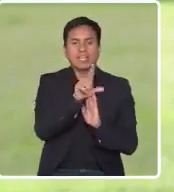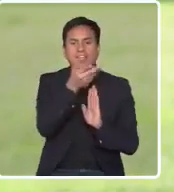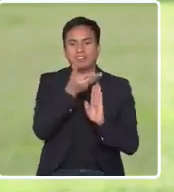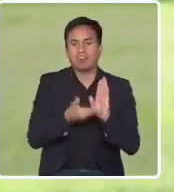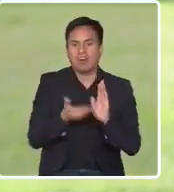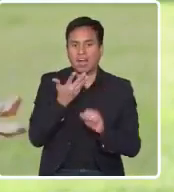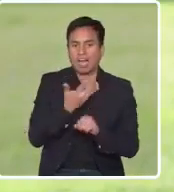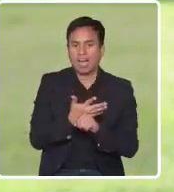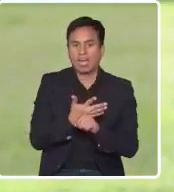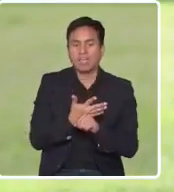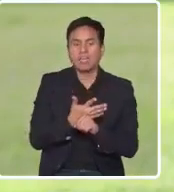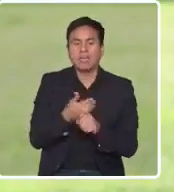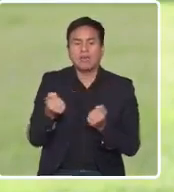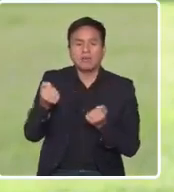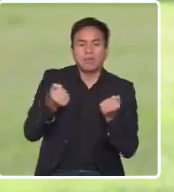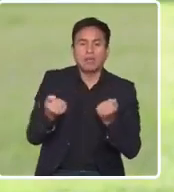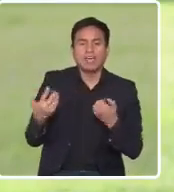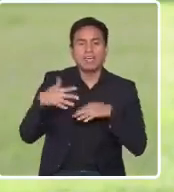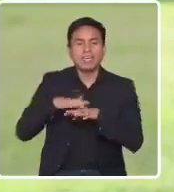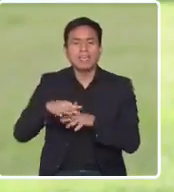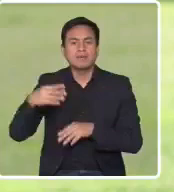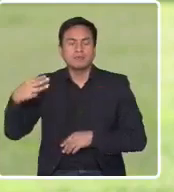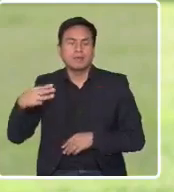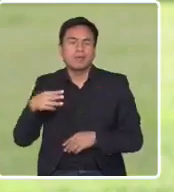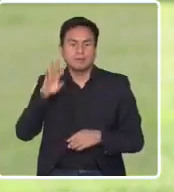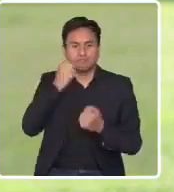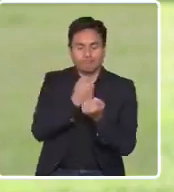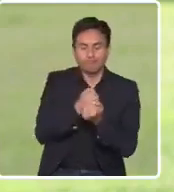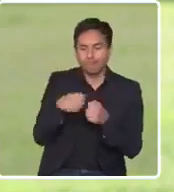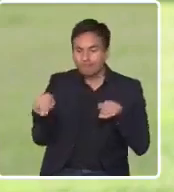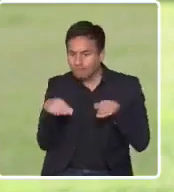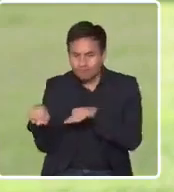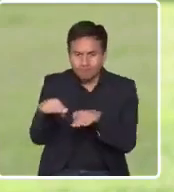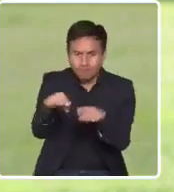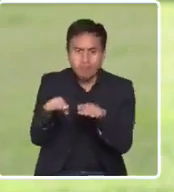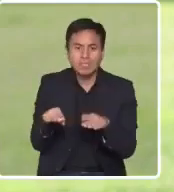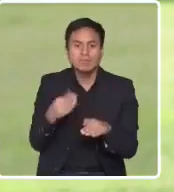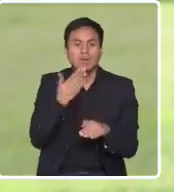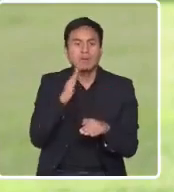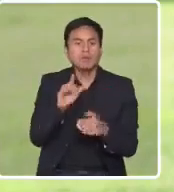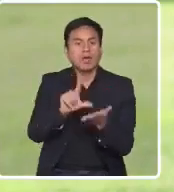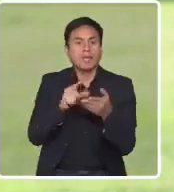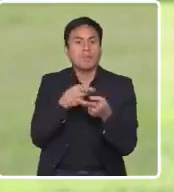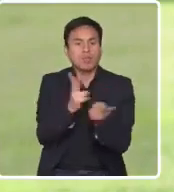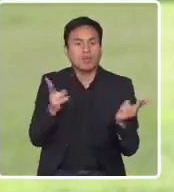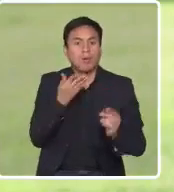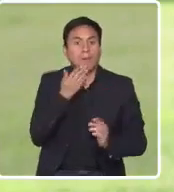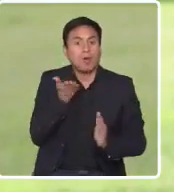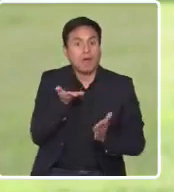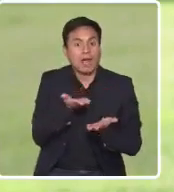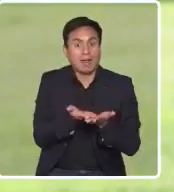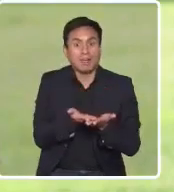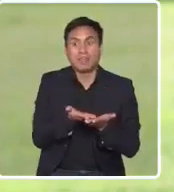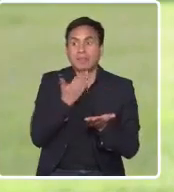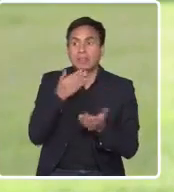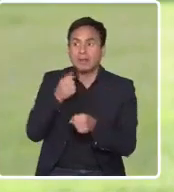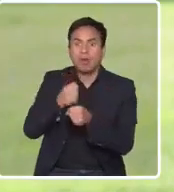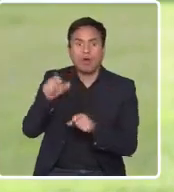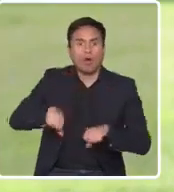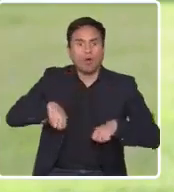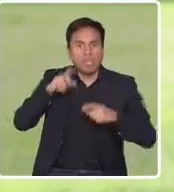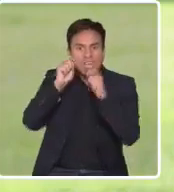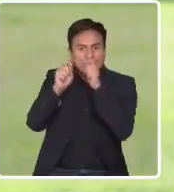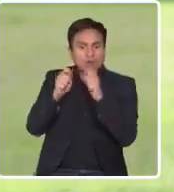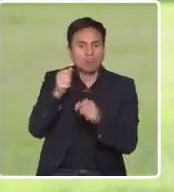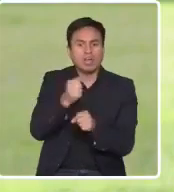en esa materia, tenemos los patrullajes mixtos, estamos invirtiendo mucho más en mejoramientos del espacio público, en trabajo con jóvenes en riesgo